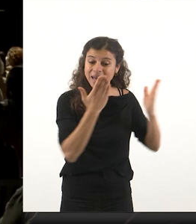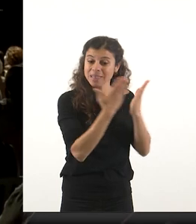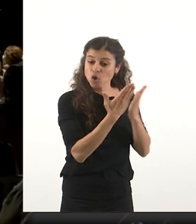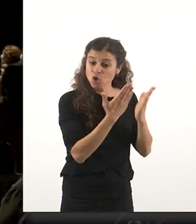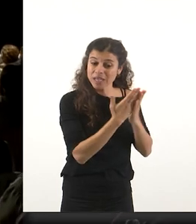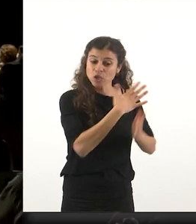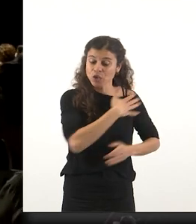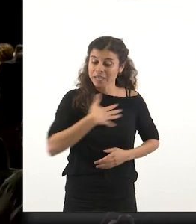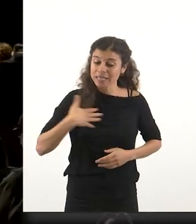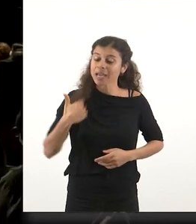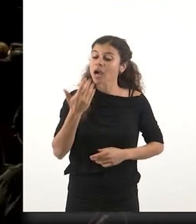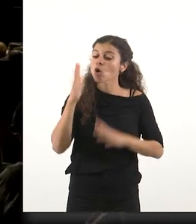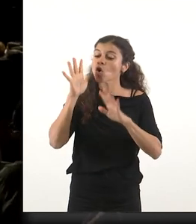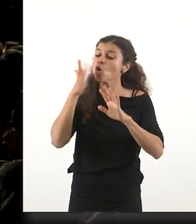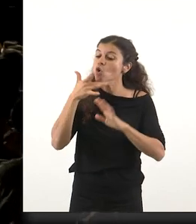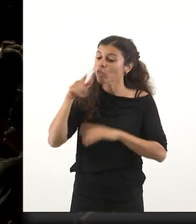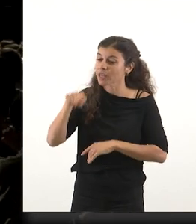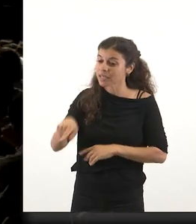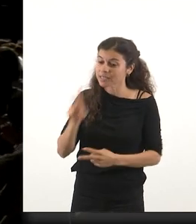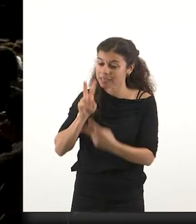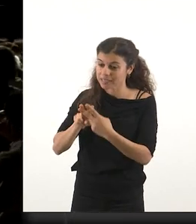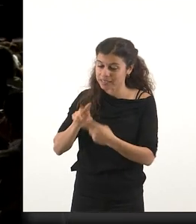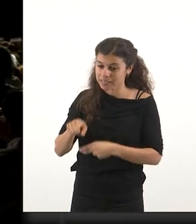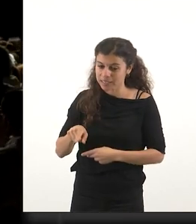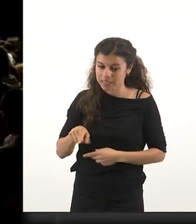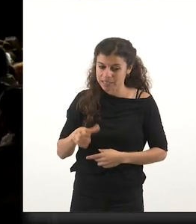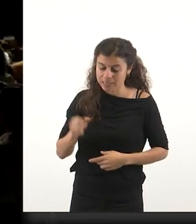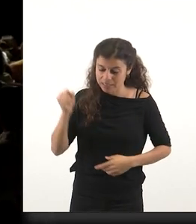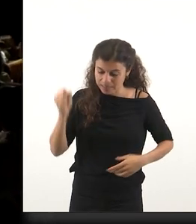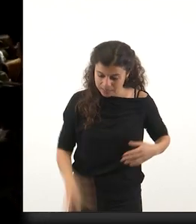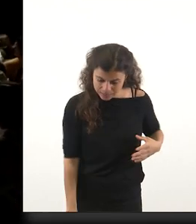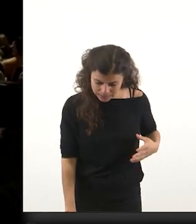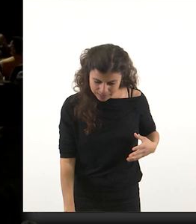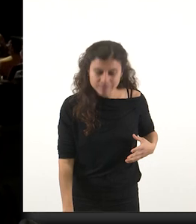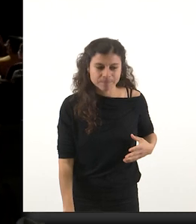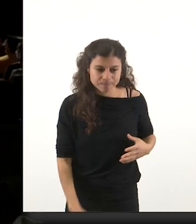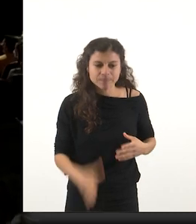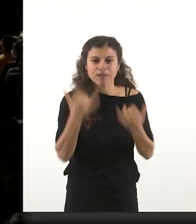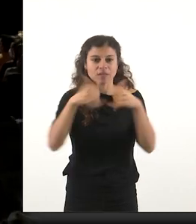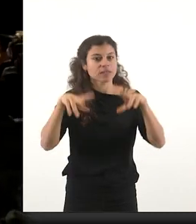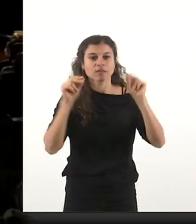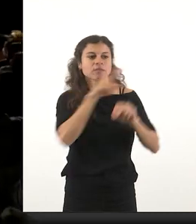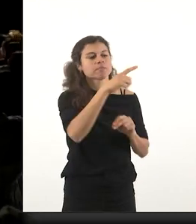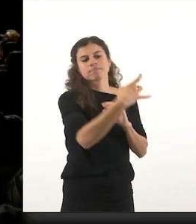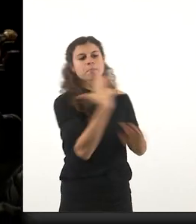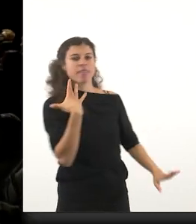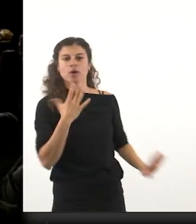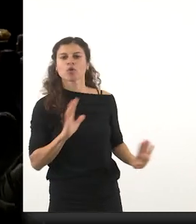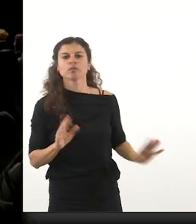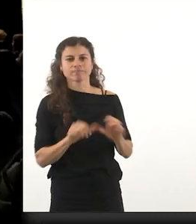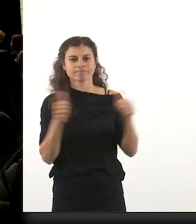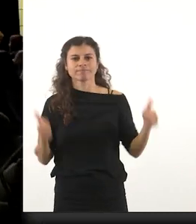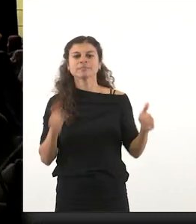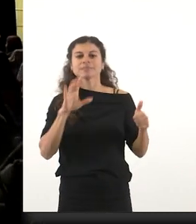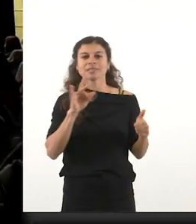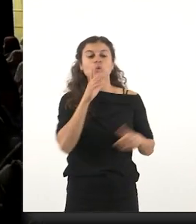querían conocerte. Y cuando salimos de esa fiesta, Lolo me dejó. Sí, porque Lolo no es como Antonio. Yo no he dicho en ningún momento